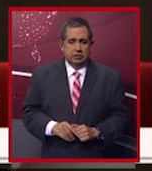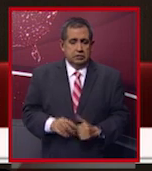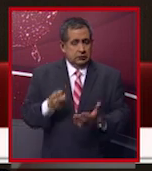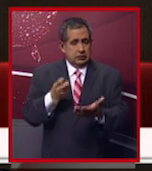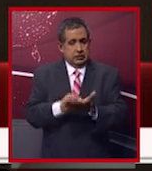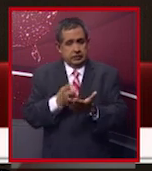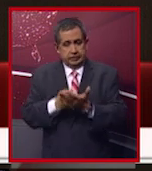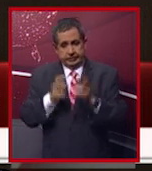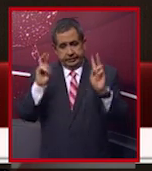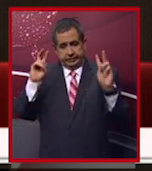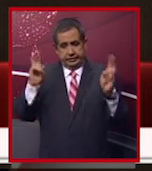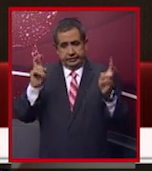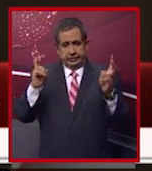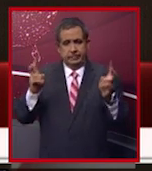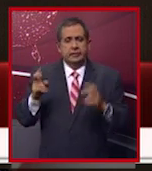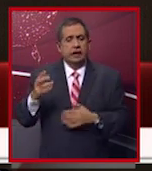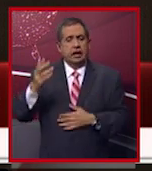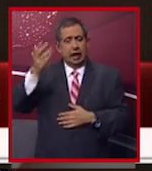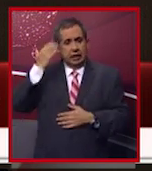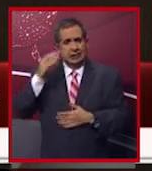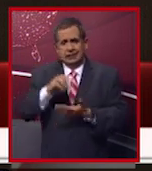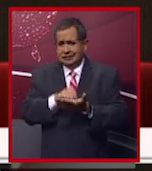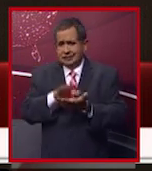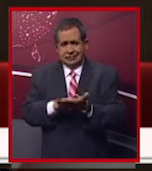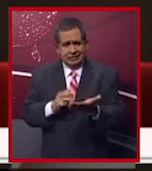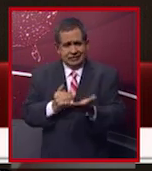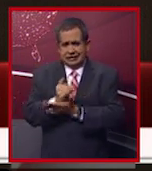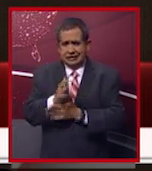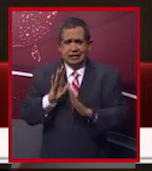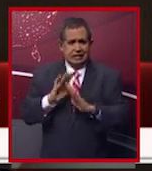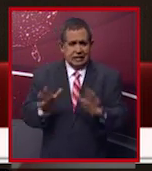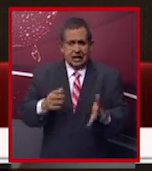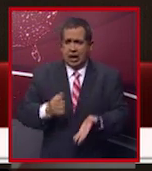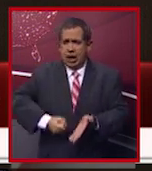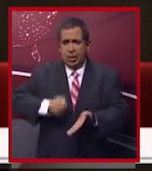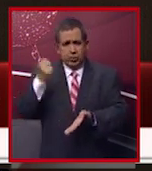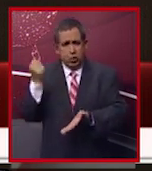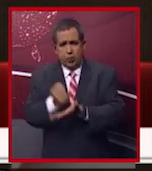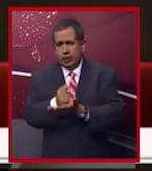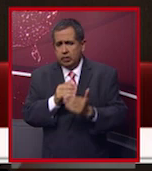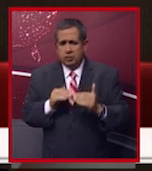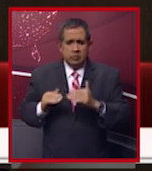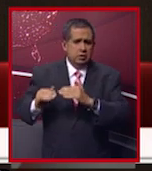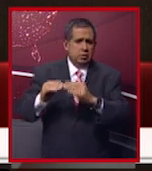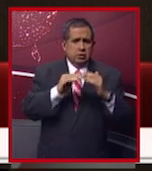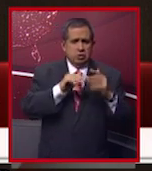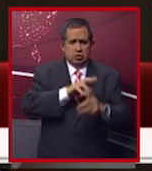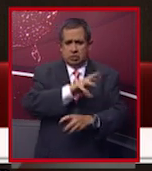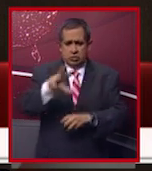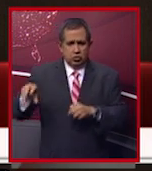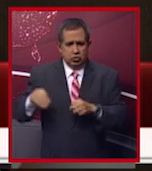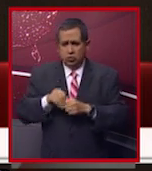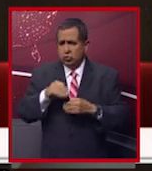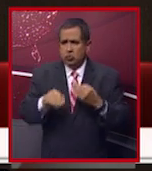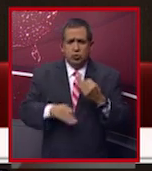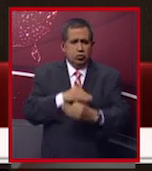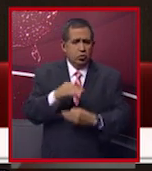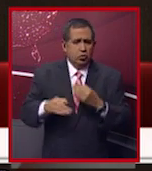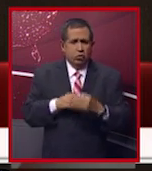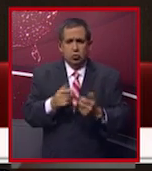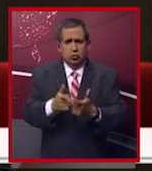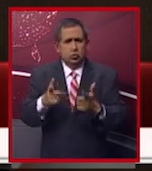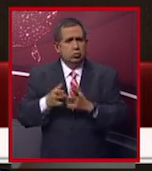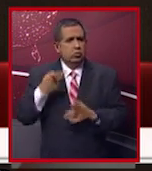Este es un tema que ya fue dictaminado, aprobado con el amplio consenso de todas las